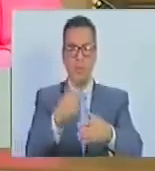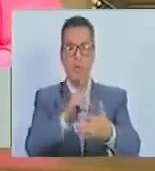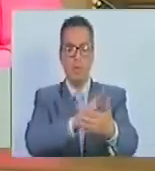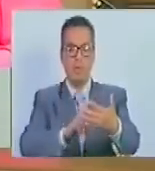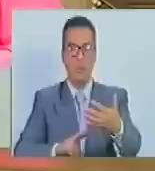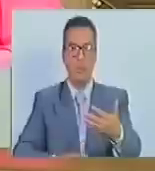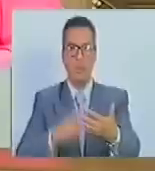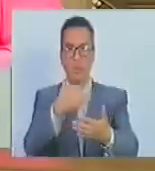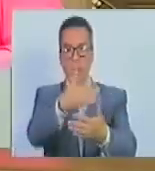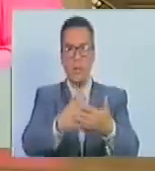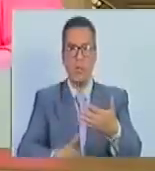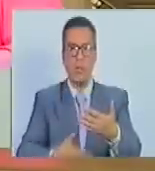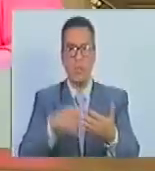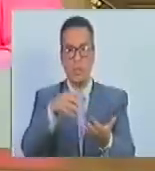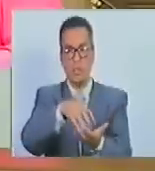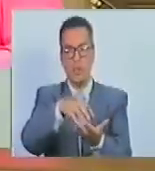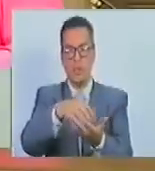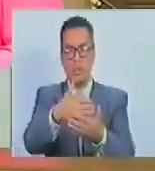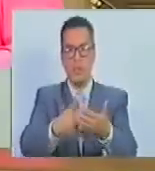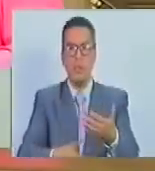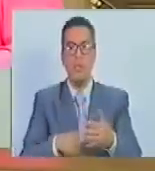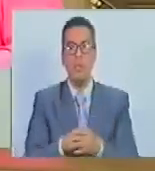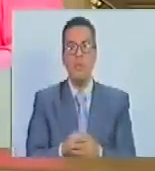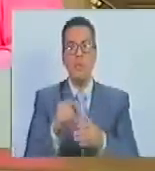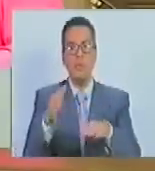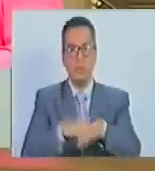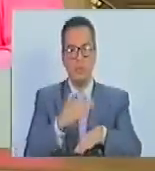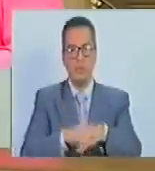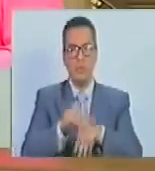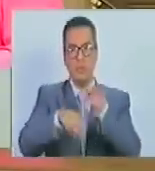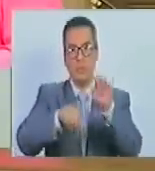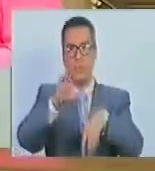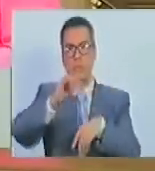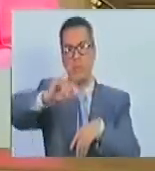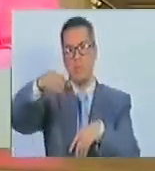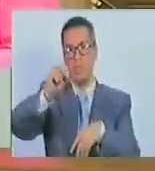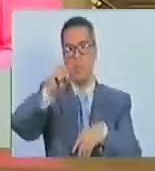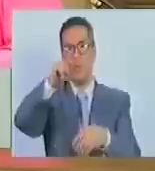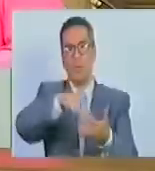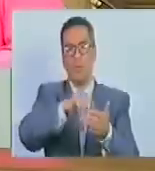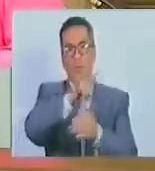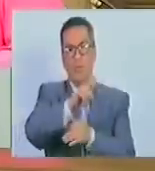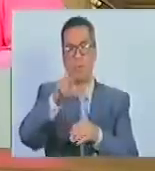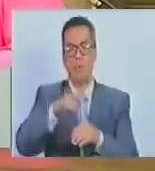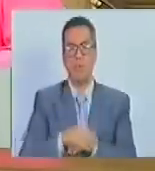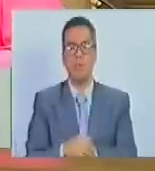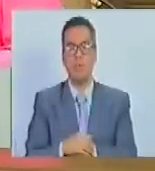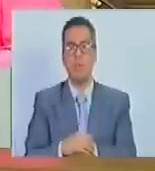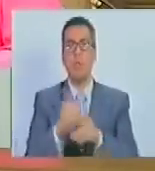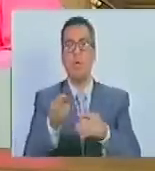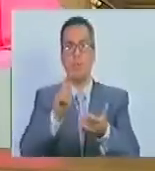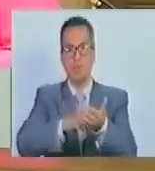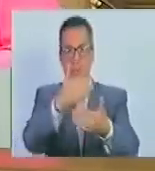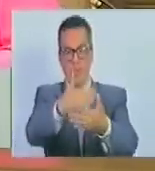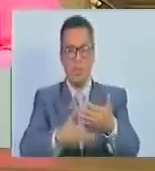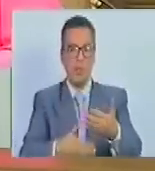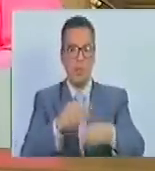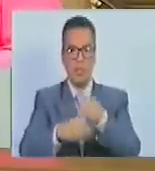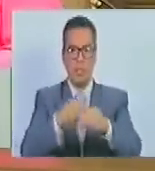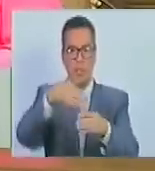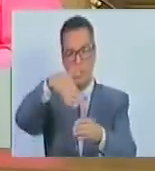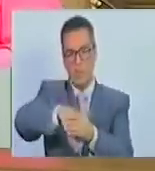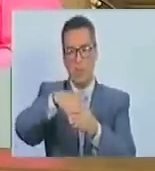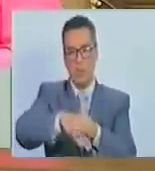lectura al acta, a la sesión ordinaria del día jueves 15 de junio de 2023. Una vez leída y sometida a